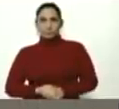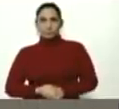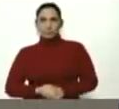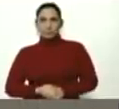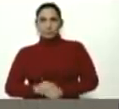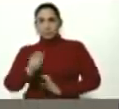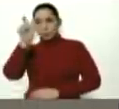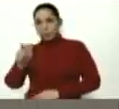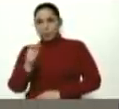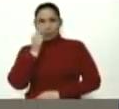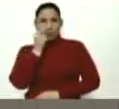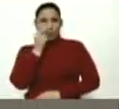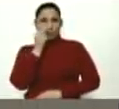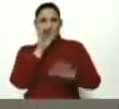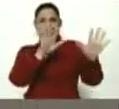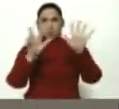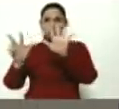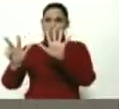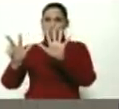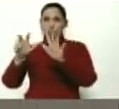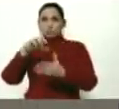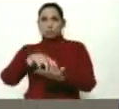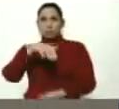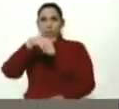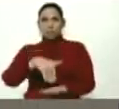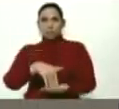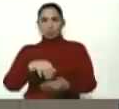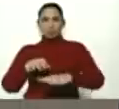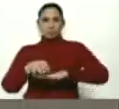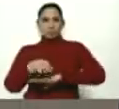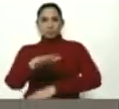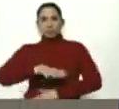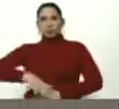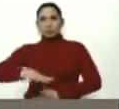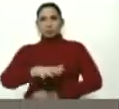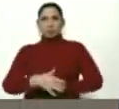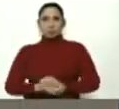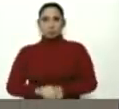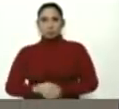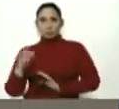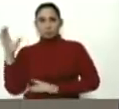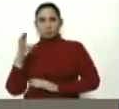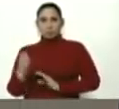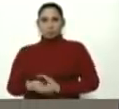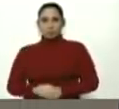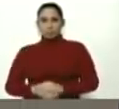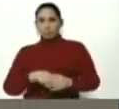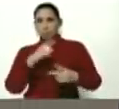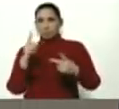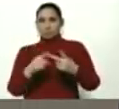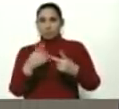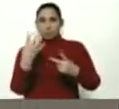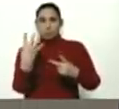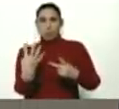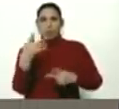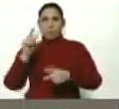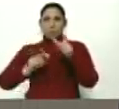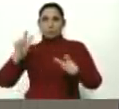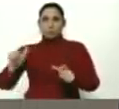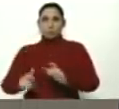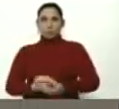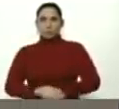un hombre de 18 años del estado Miranda, municipio Plaza, y en el caso de Caracas tenemos 4